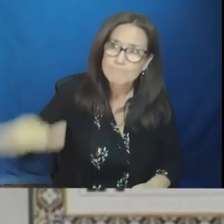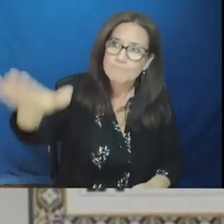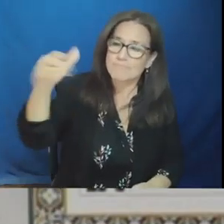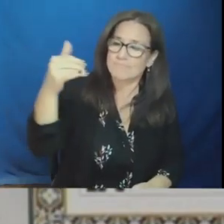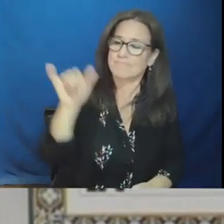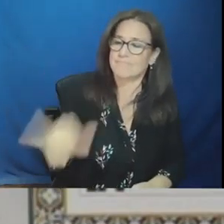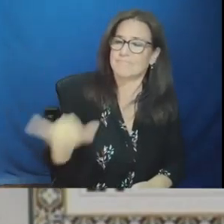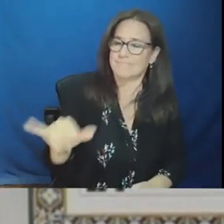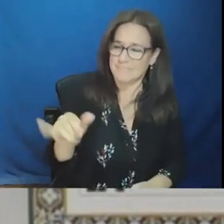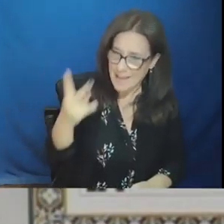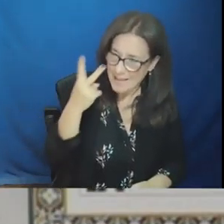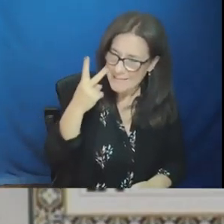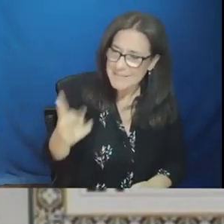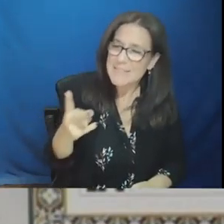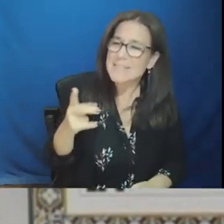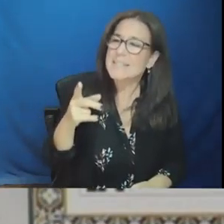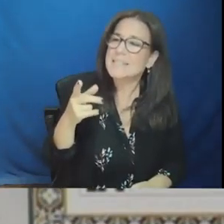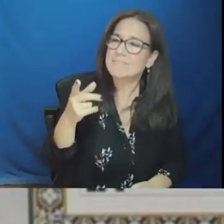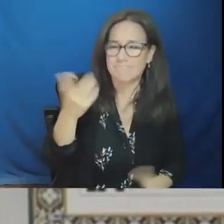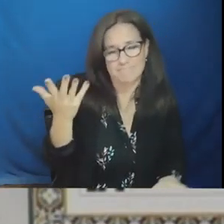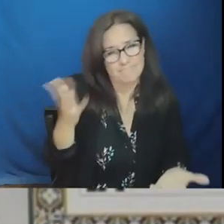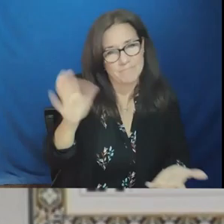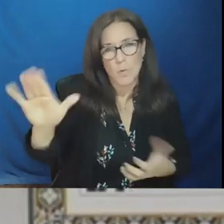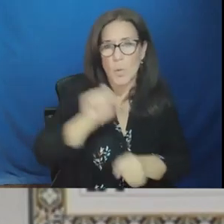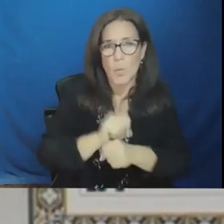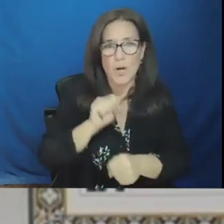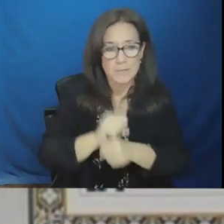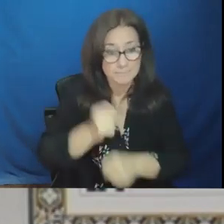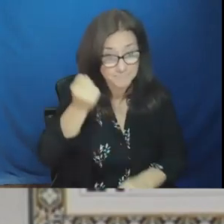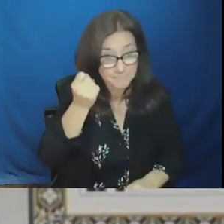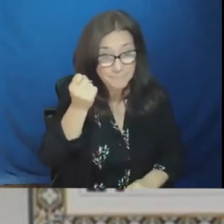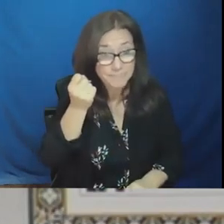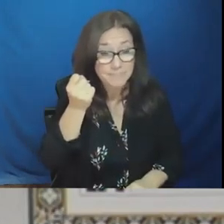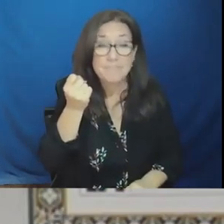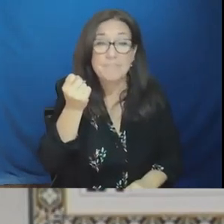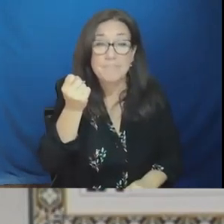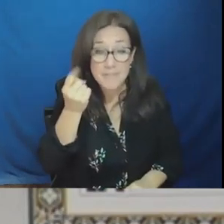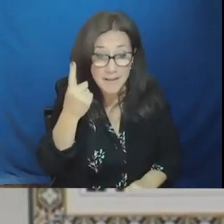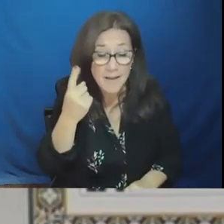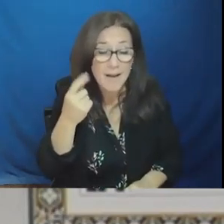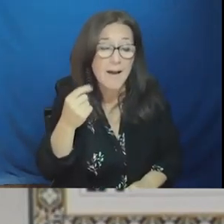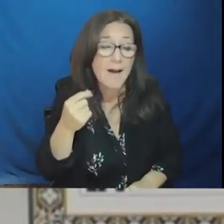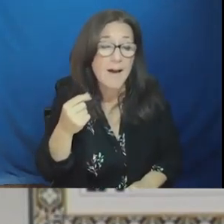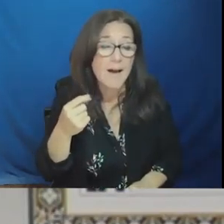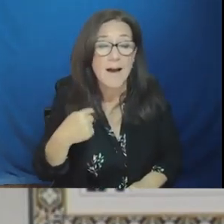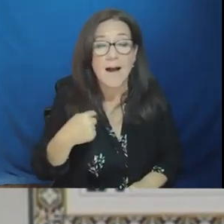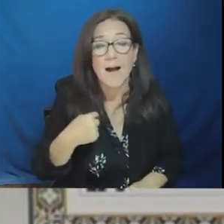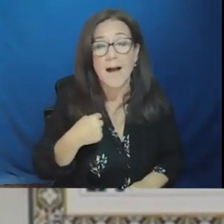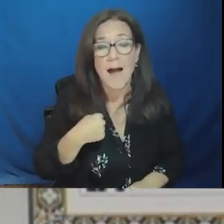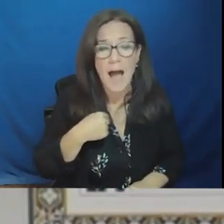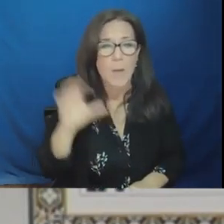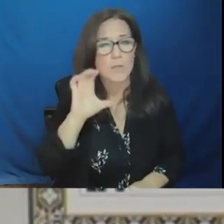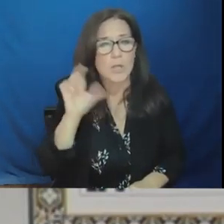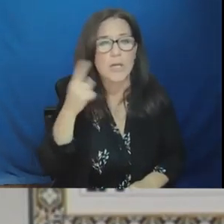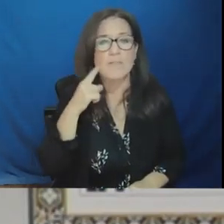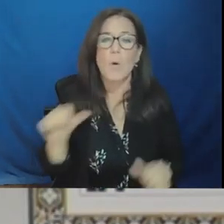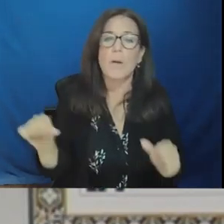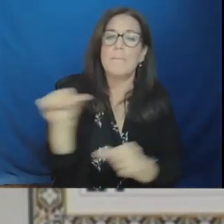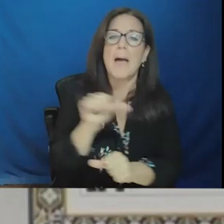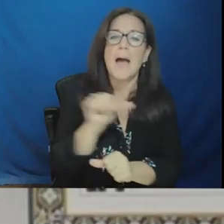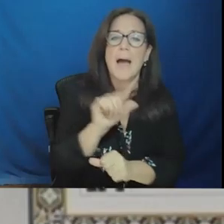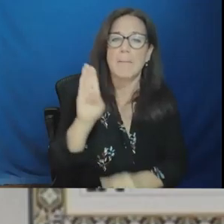entonces yo quiero felicitarlo y yo he visto el crecimiento con usted y lo bien que él hace el